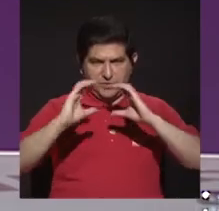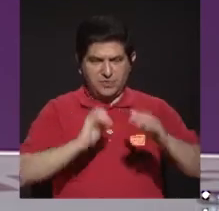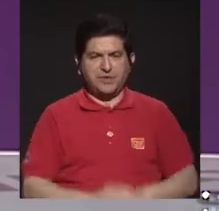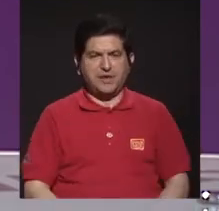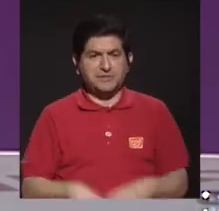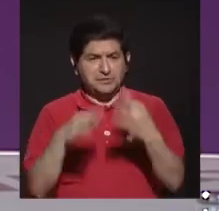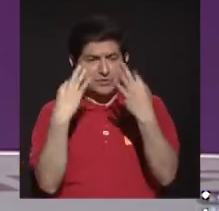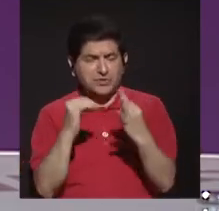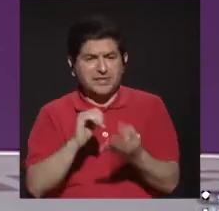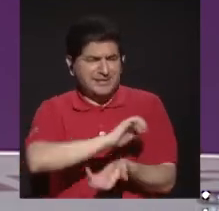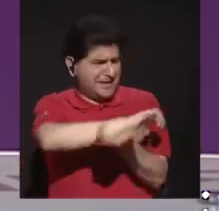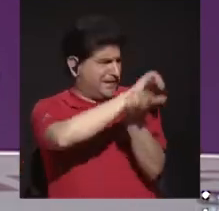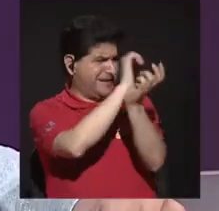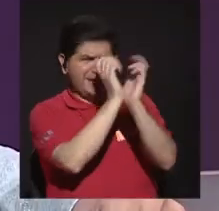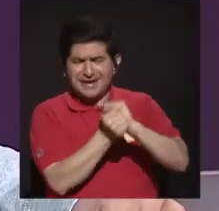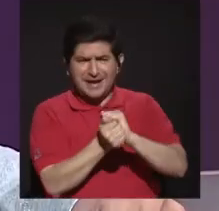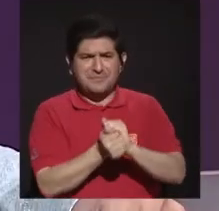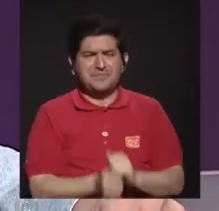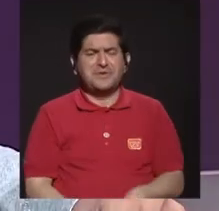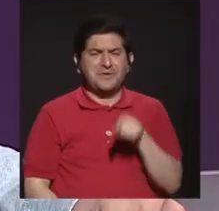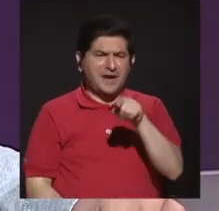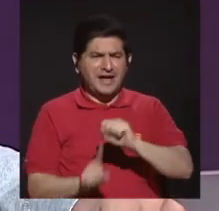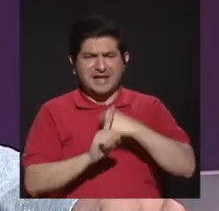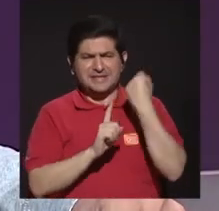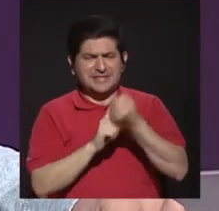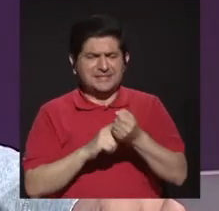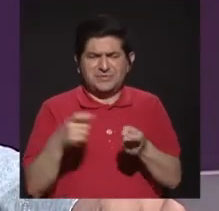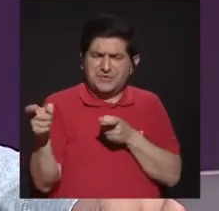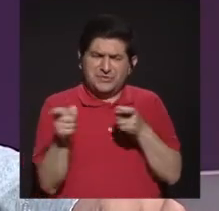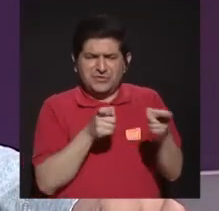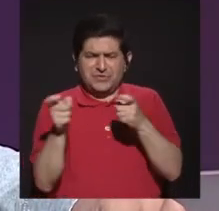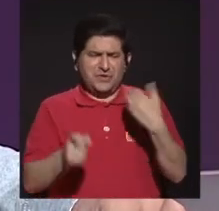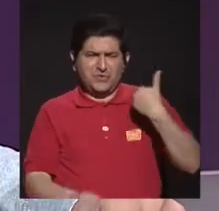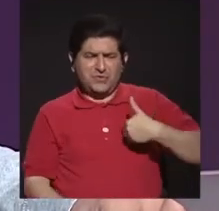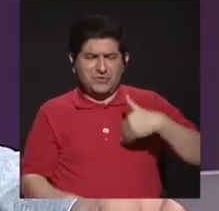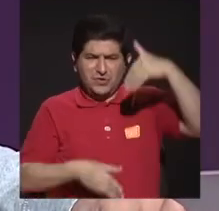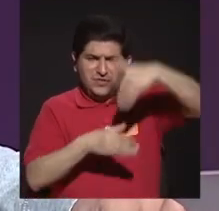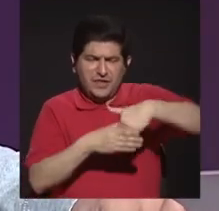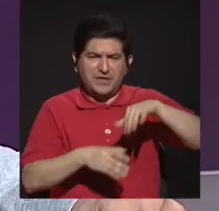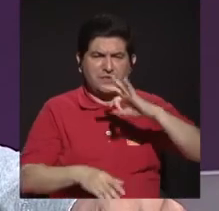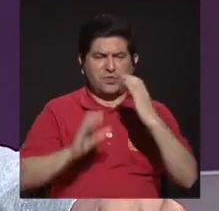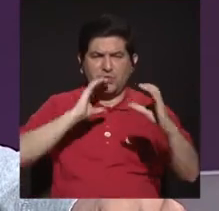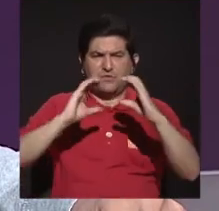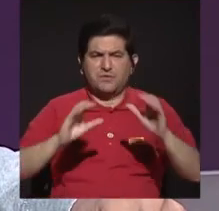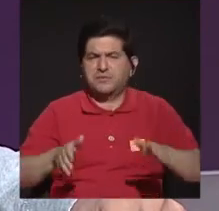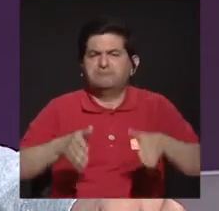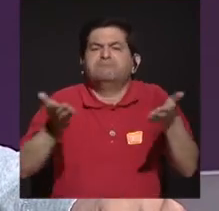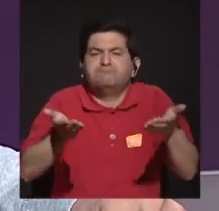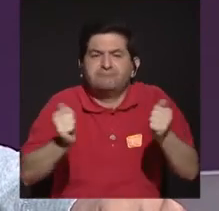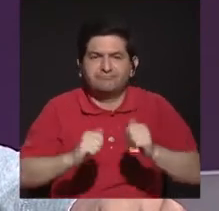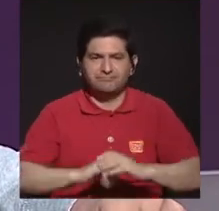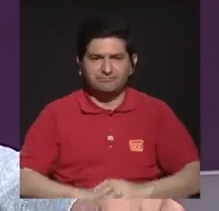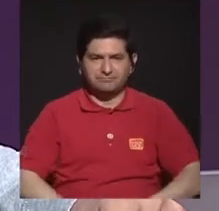para darle este giro a esta mirada dominante masculina en los medios de comunicación? Ok.